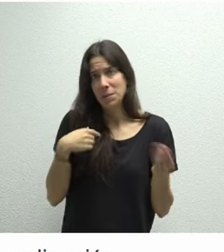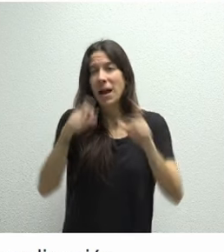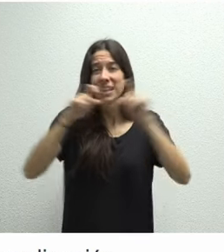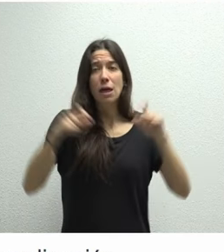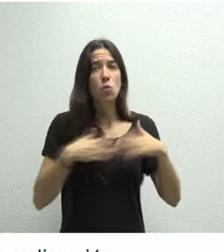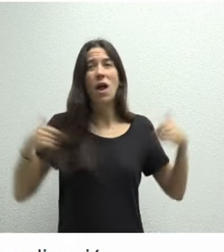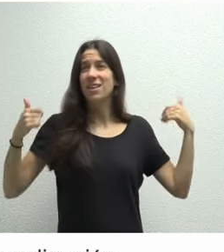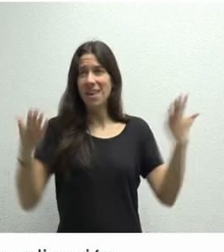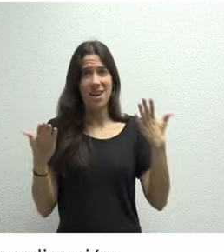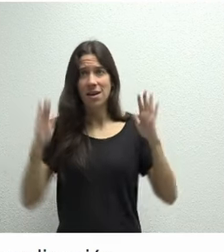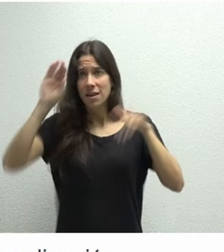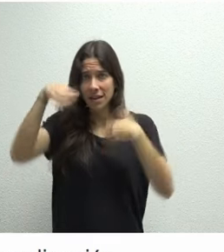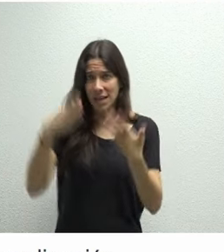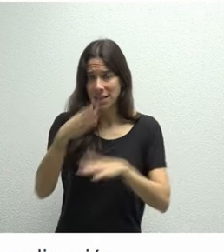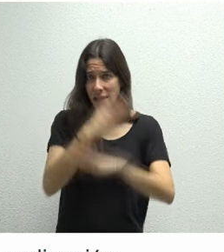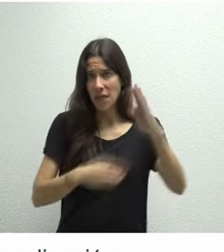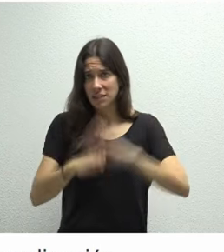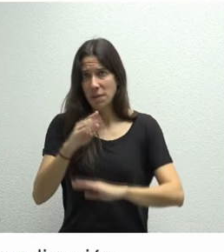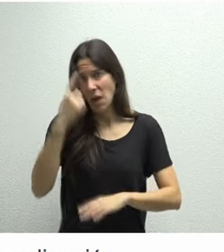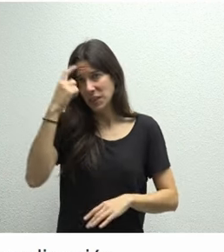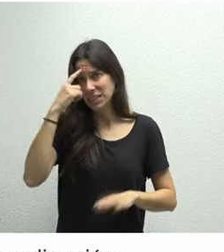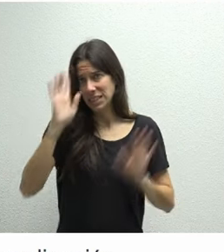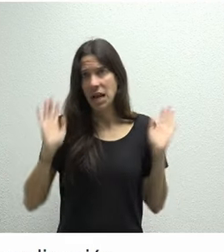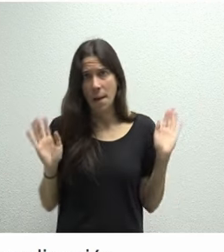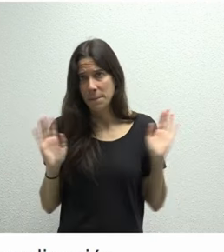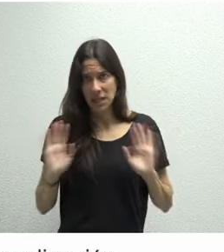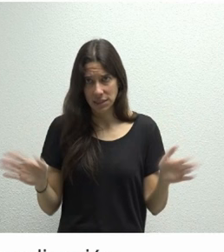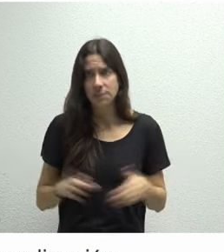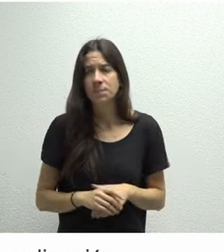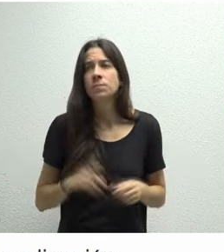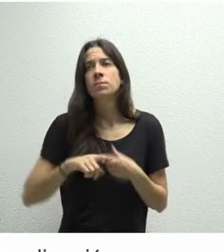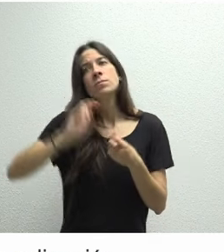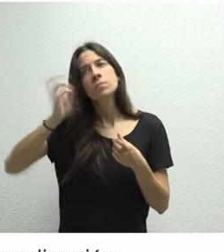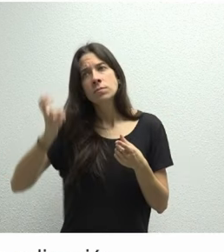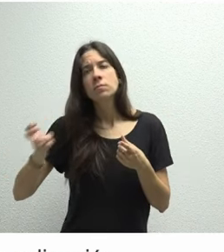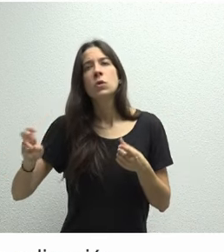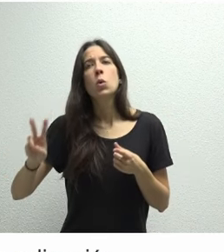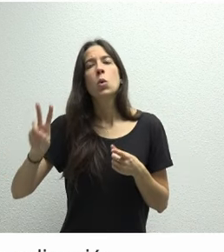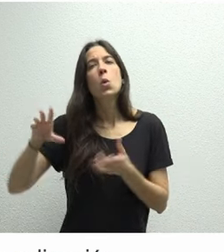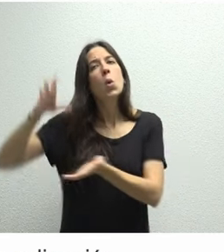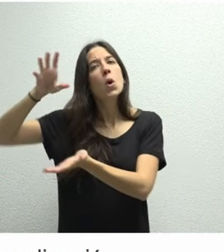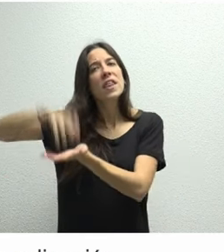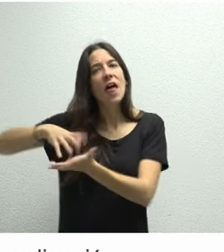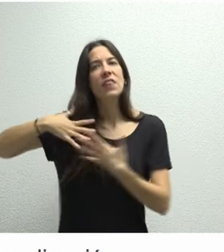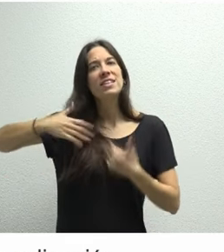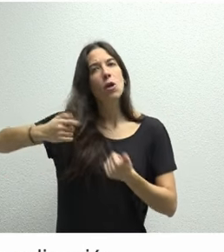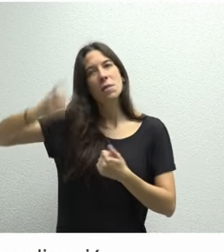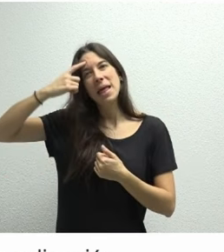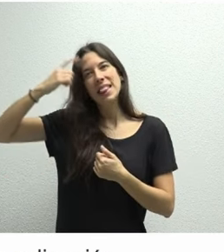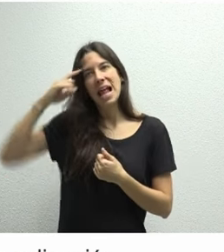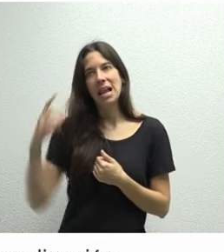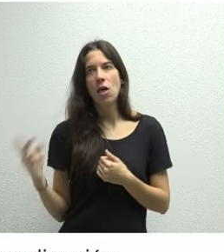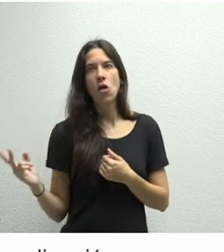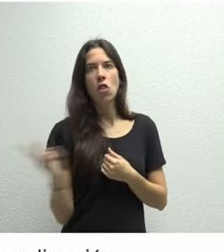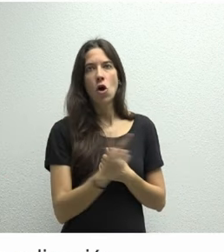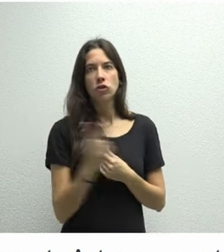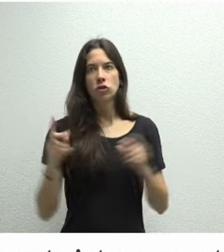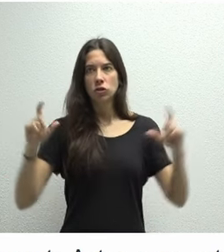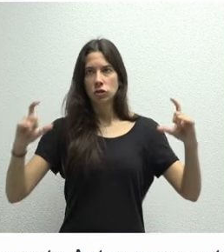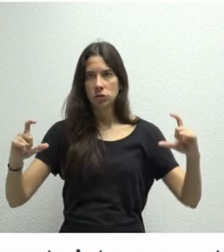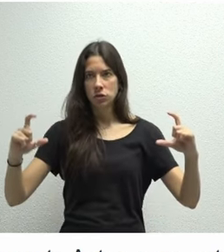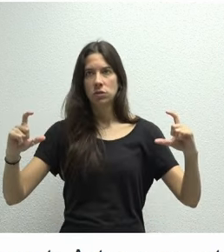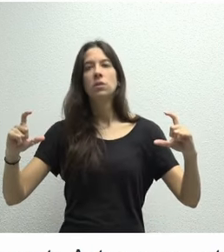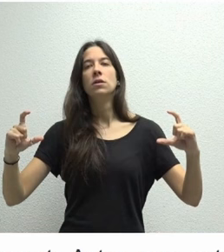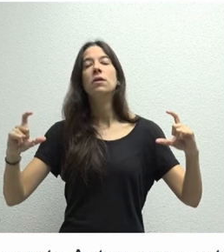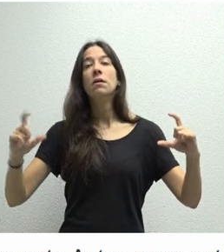que de abordaje a la discapacidad psíquica en el otro lado unidad de Salud Mental para mí los cuatro Pilares que sostiene que han sostenido